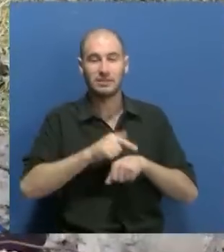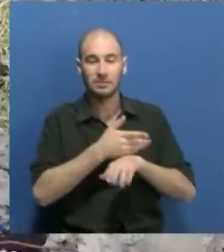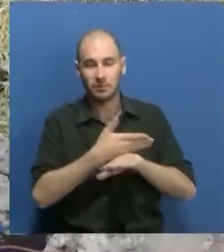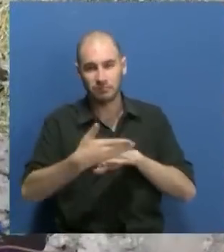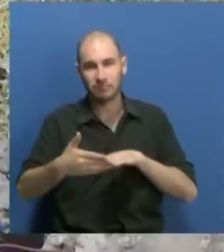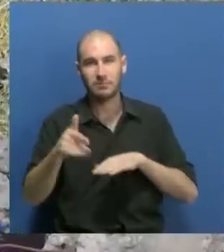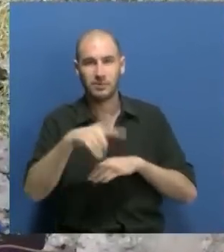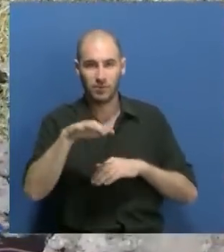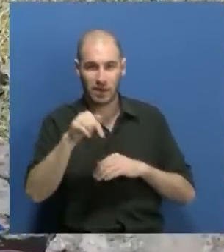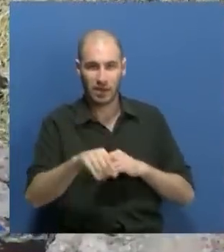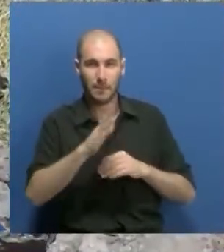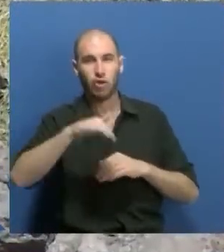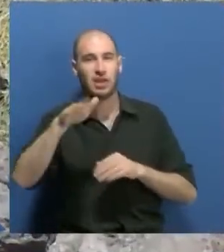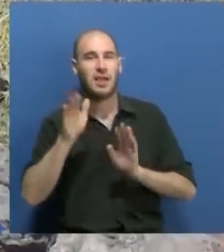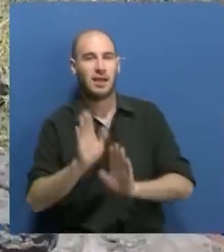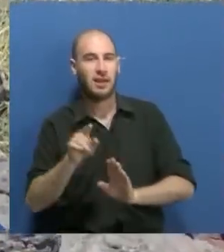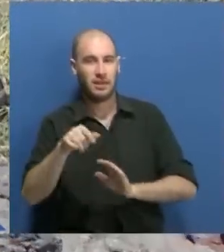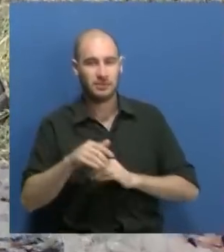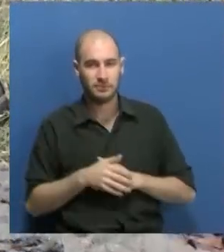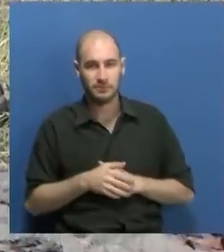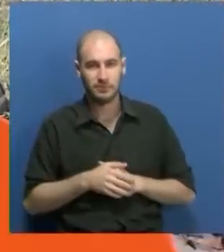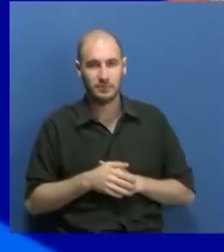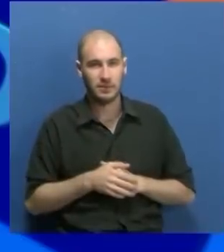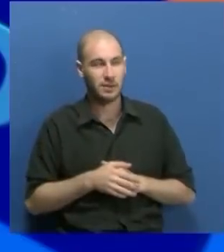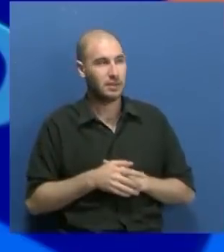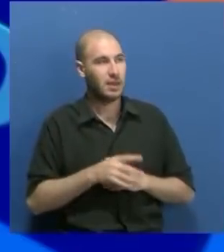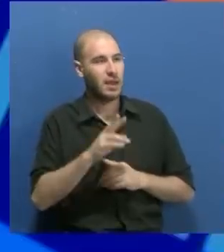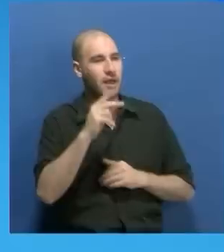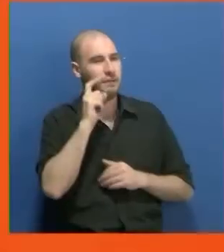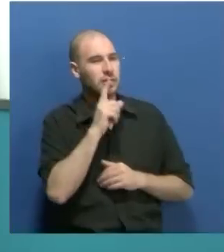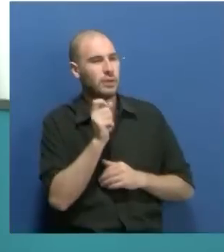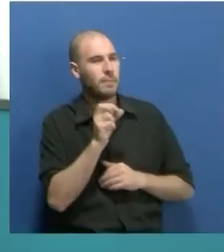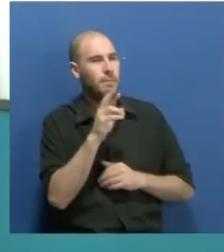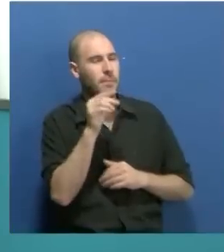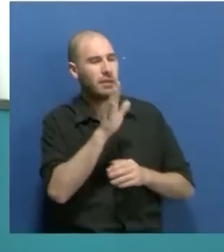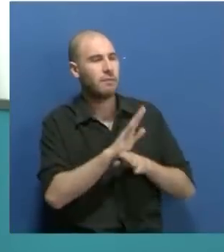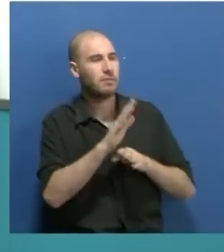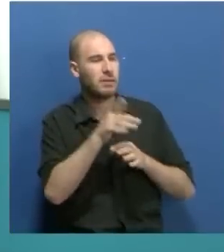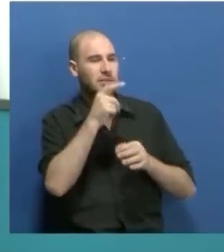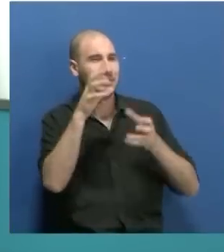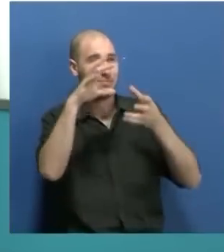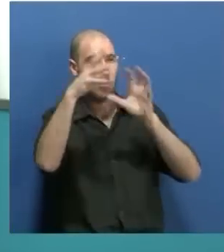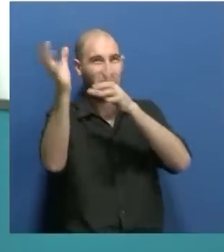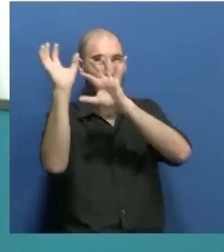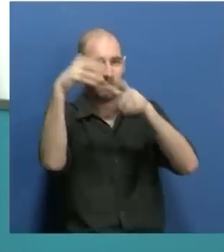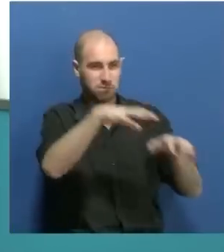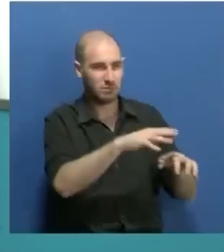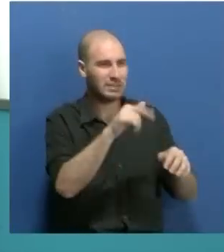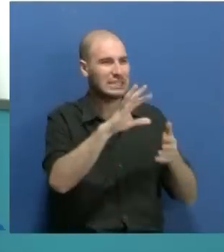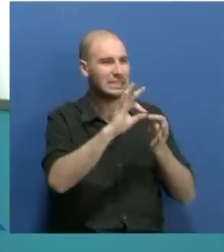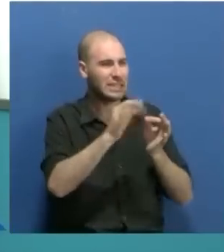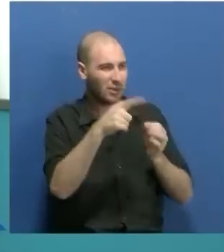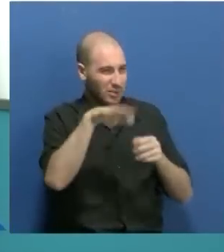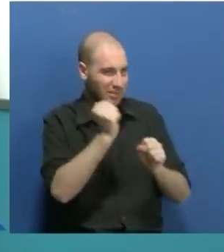transcurre en la cordillera. Uh-huh. Víctor, veíamos en las imágenes un derrumbe milenario. ¿Es cerquita donde